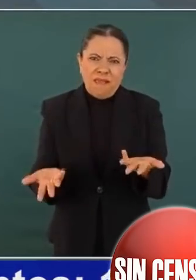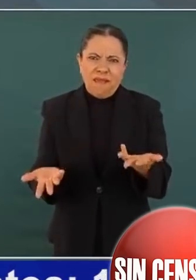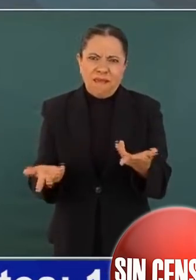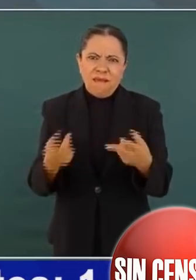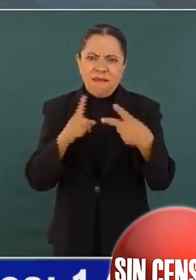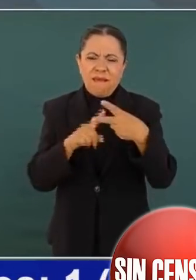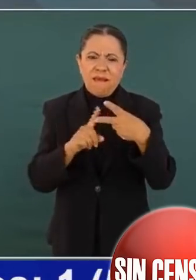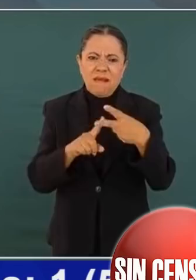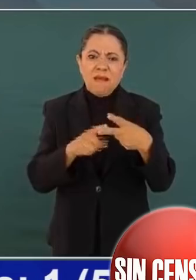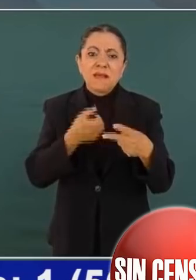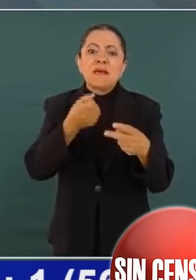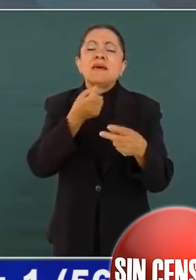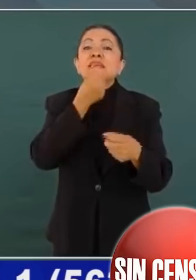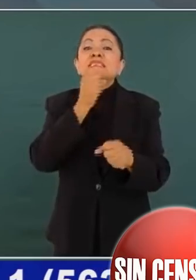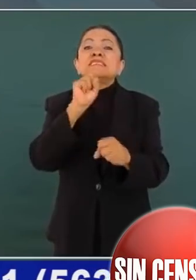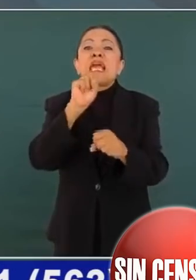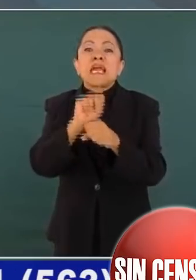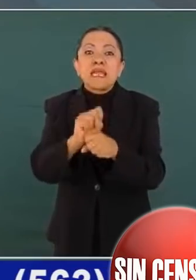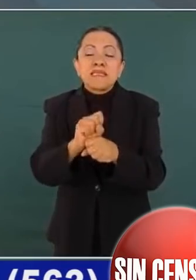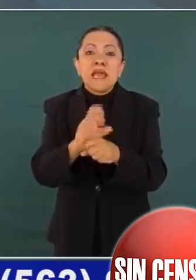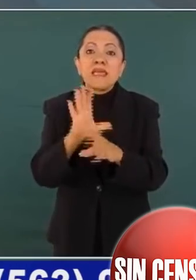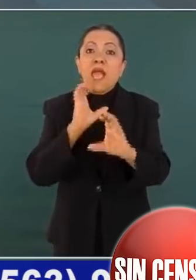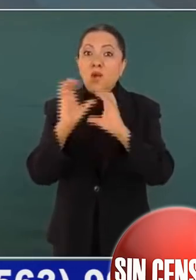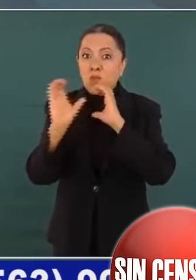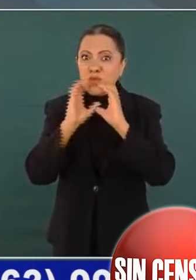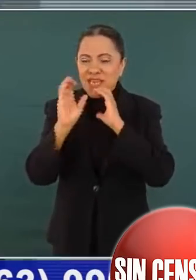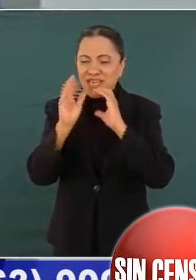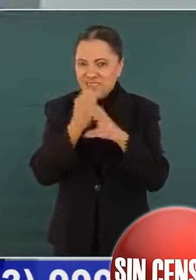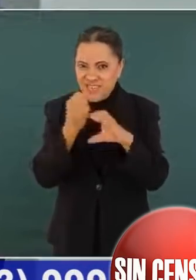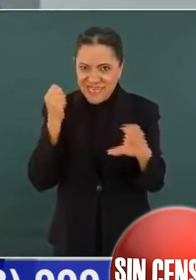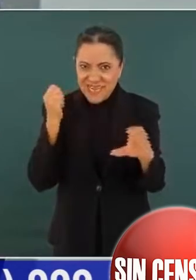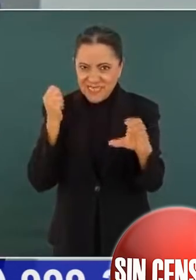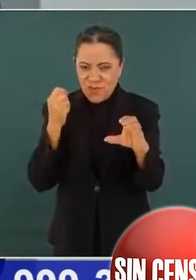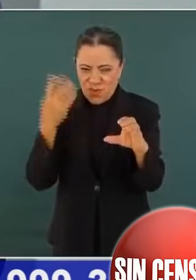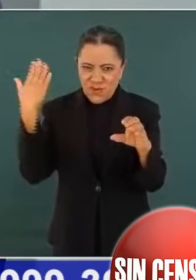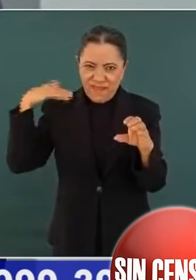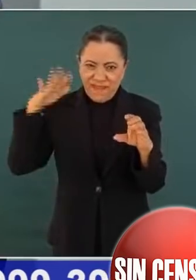En la Secretaría de Comunicaciones y Transporte